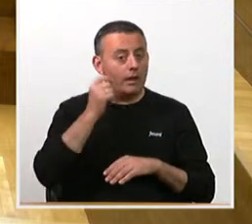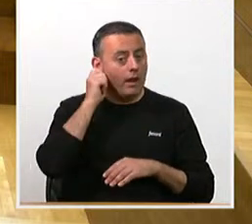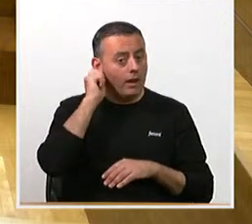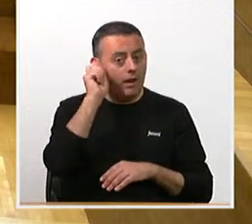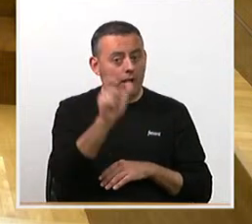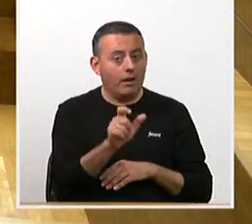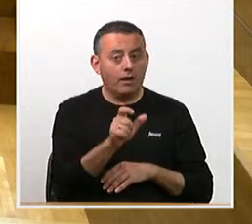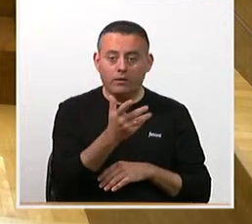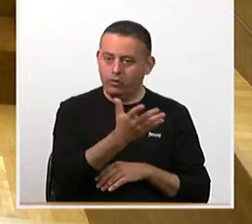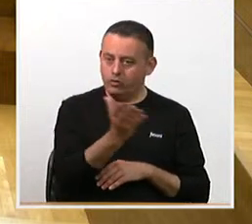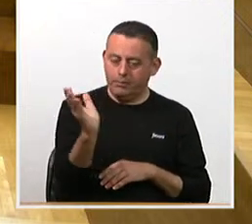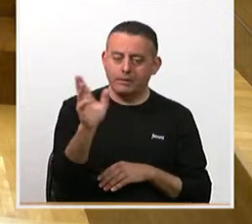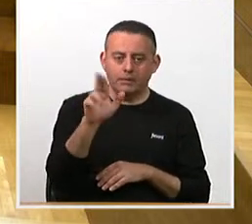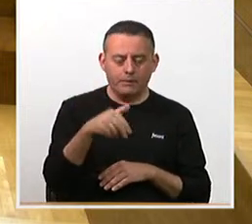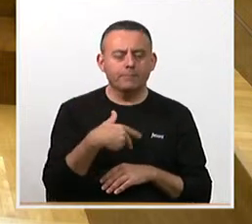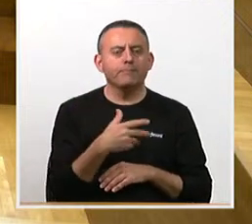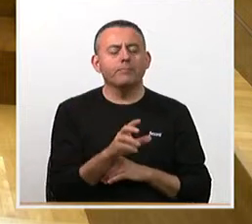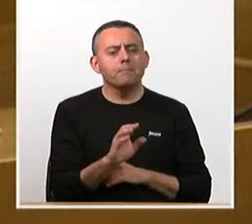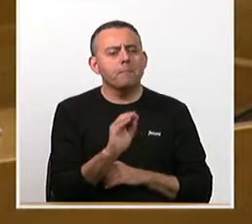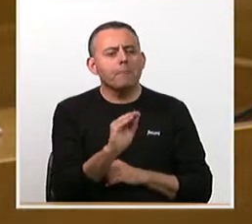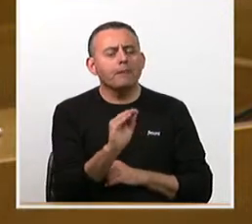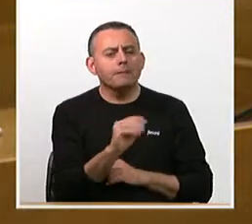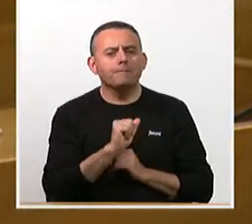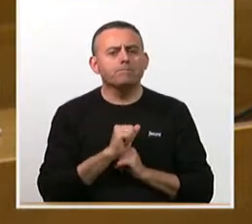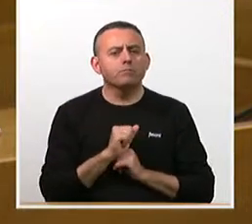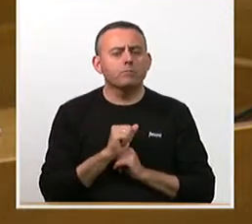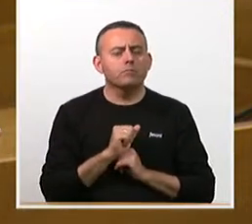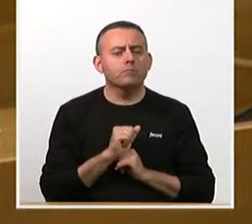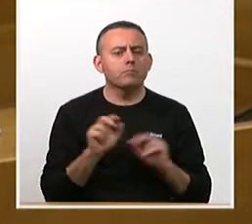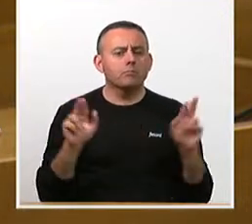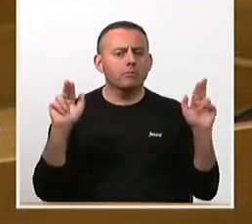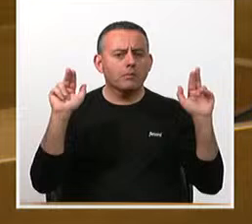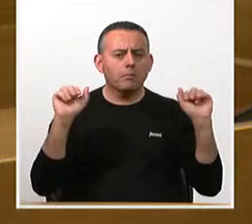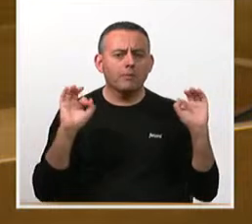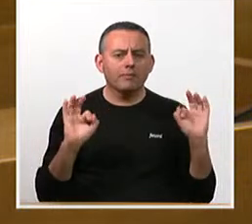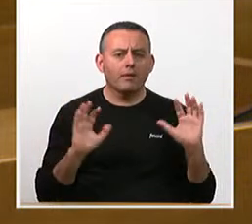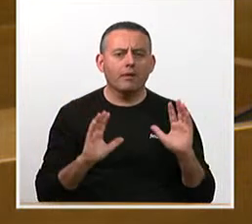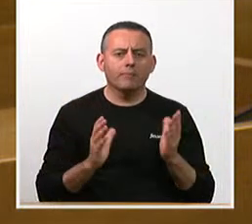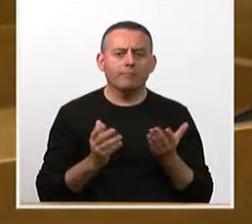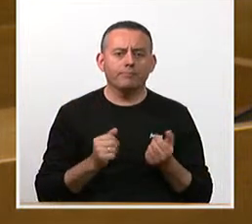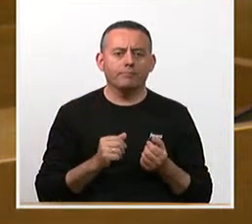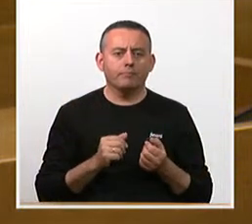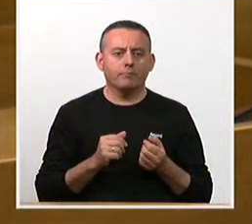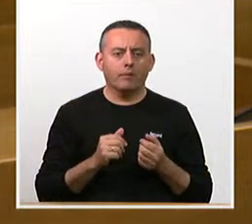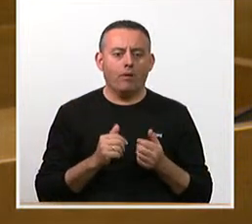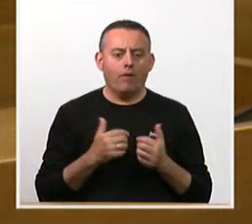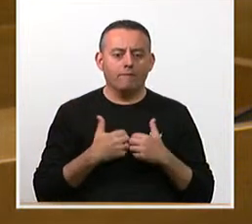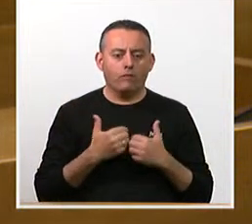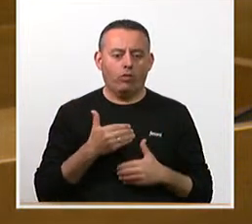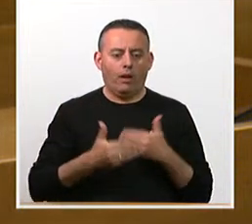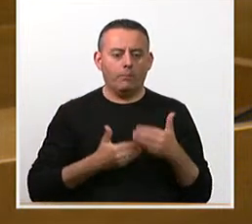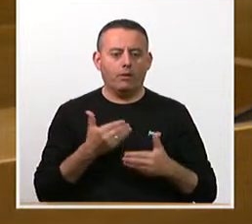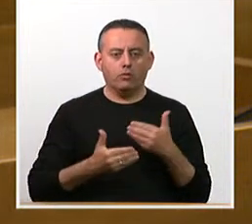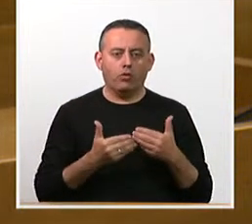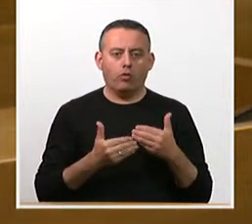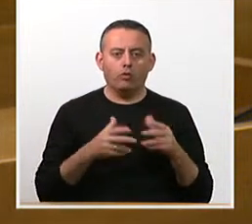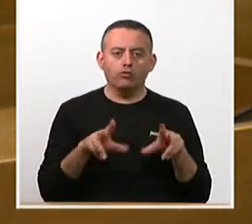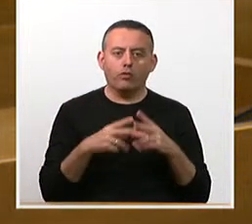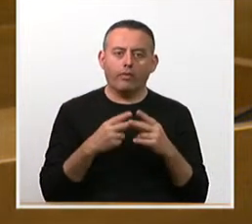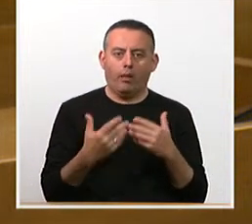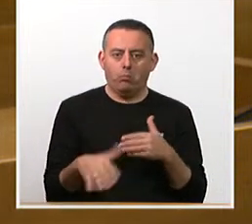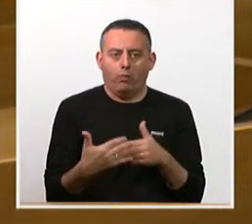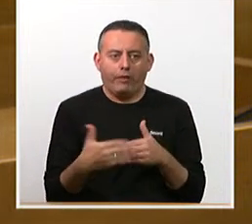señorías un asunto de Vital importancia para el funcionamiento eficiente y moderno de nuestra sociedad es la